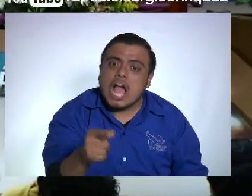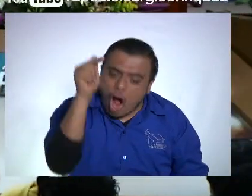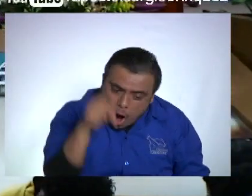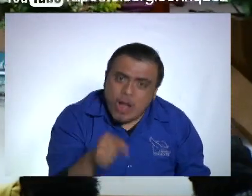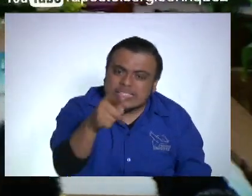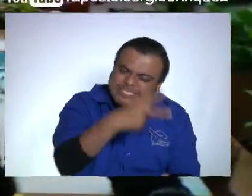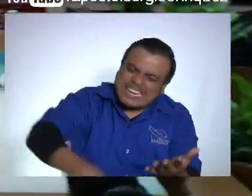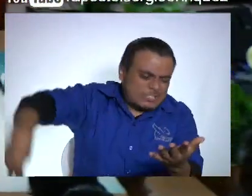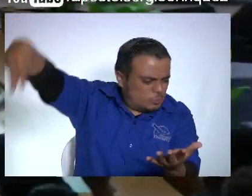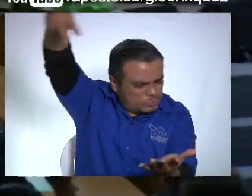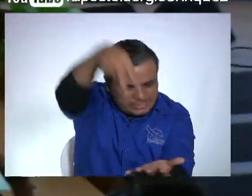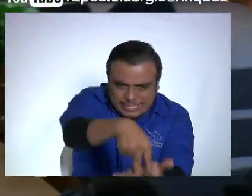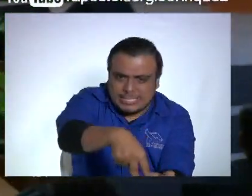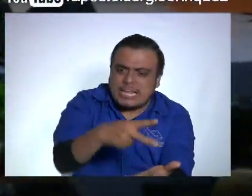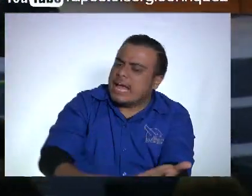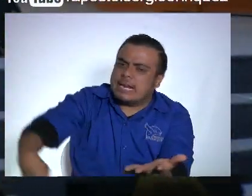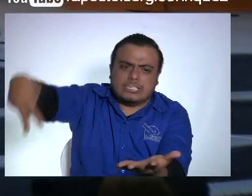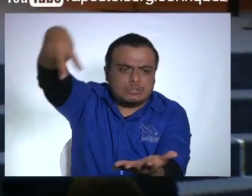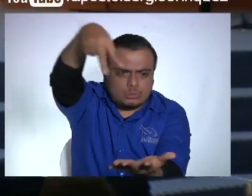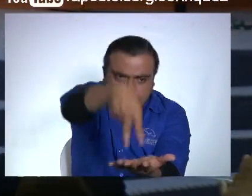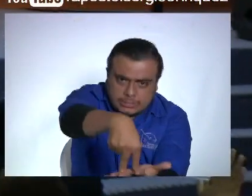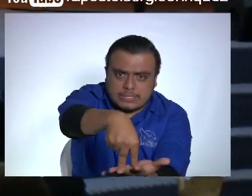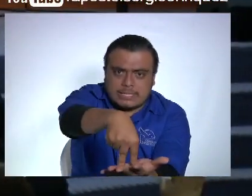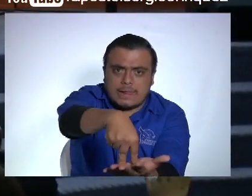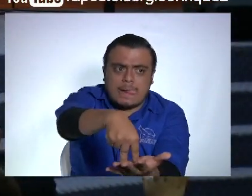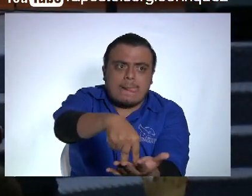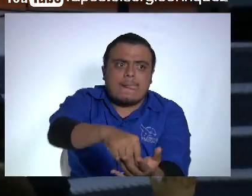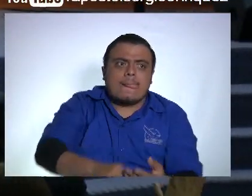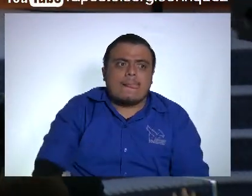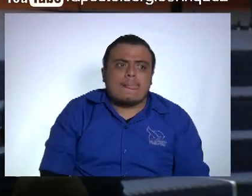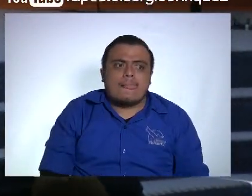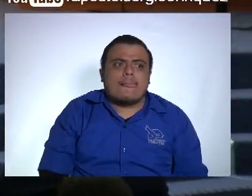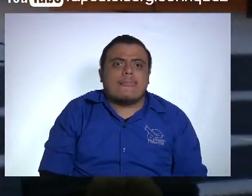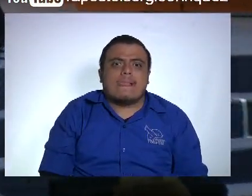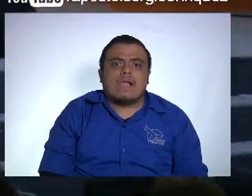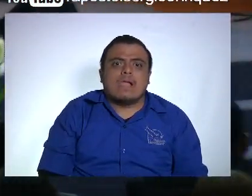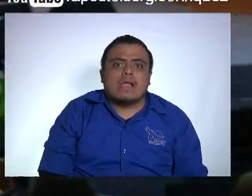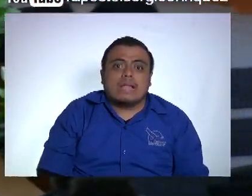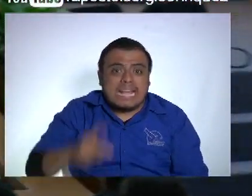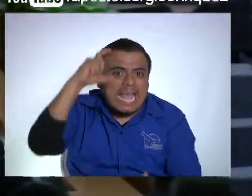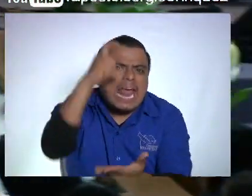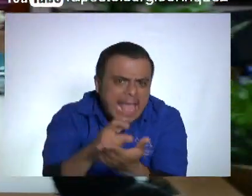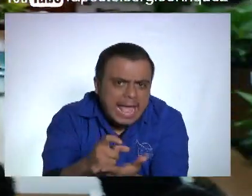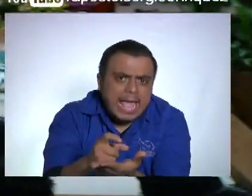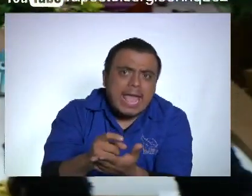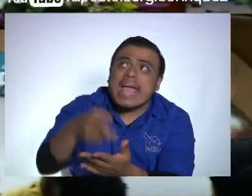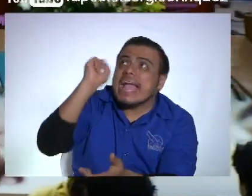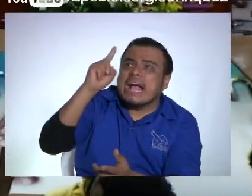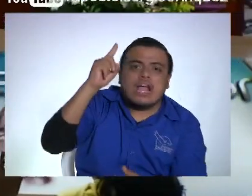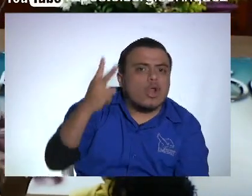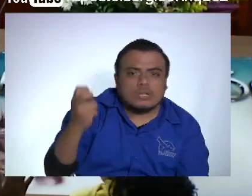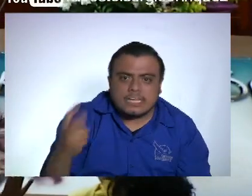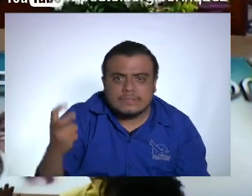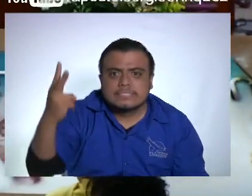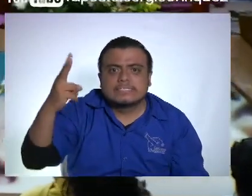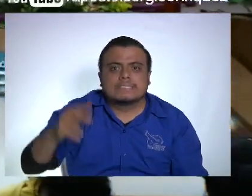resucita, resucita. Vuelve a creer en mí, vuelve a creer en mí.